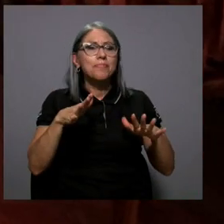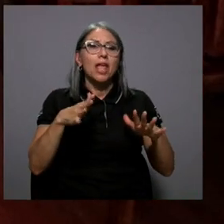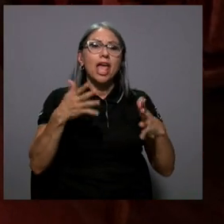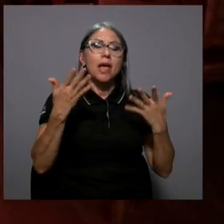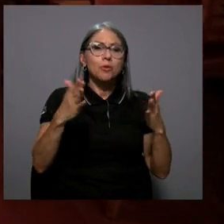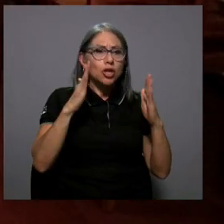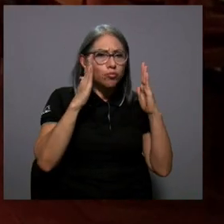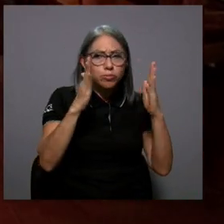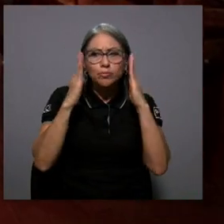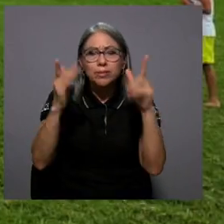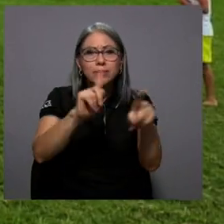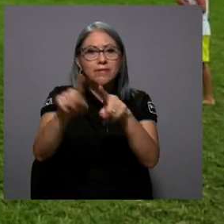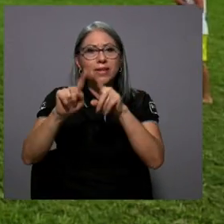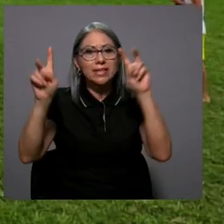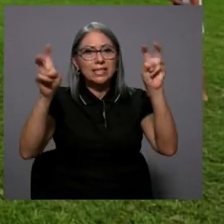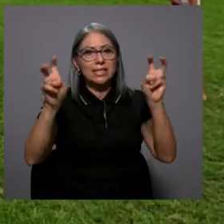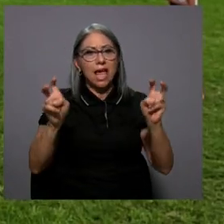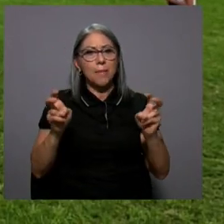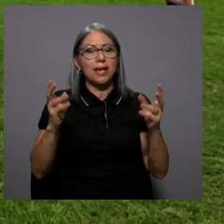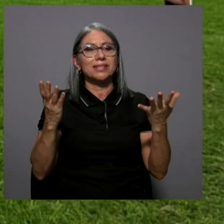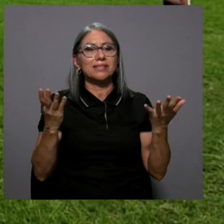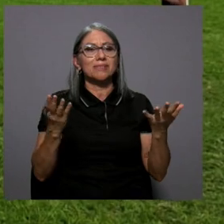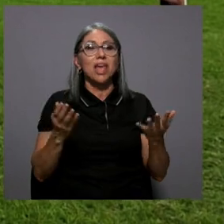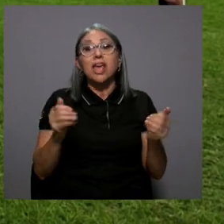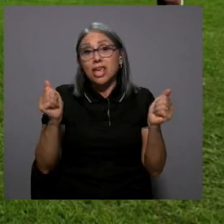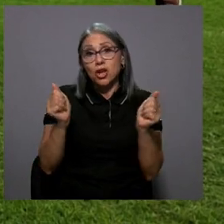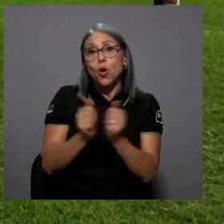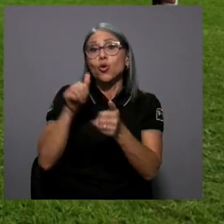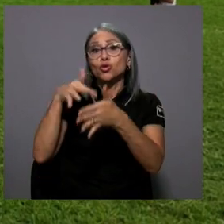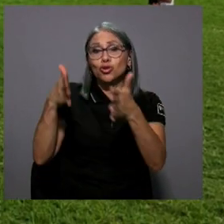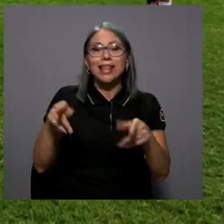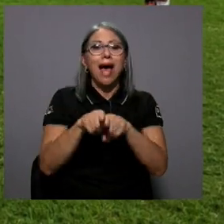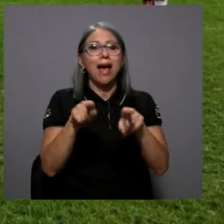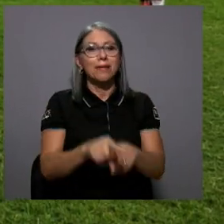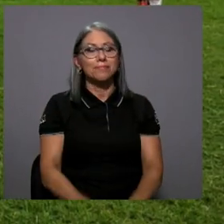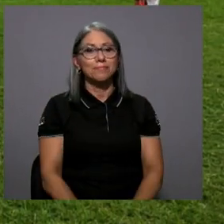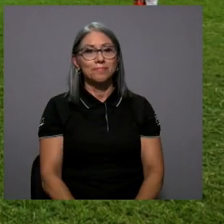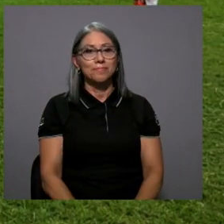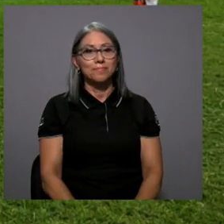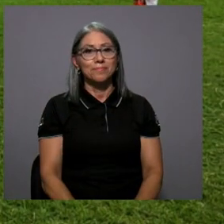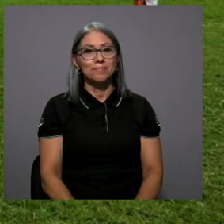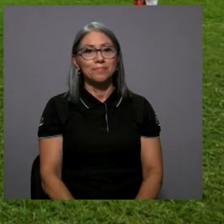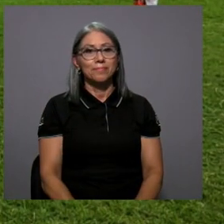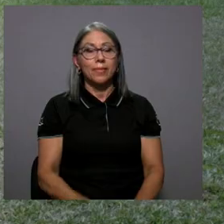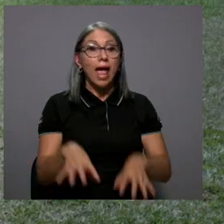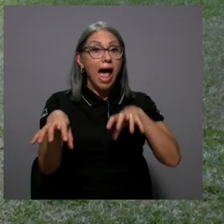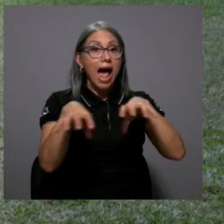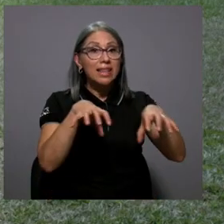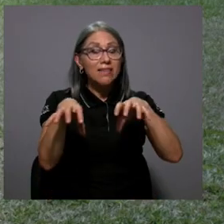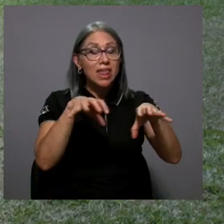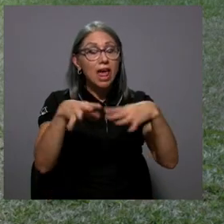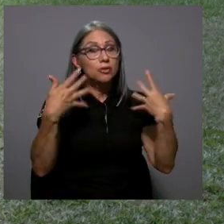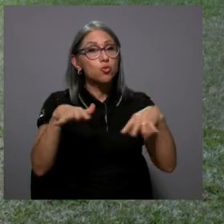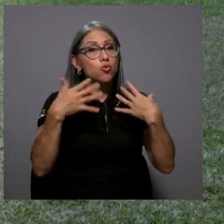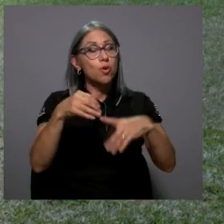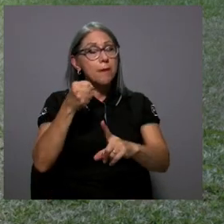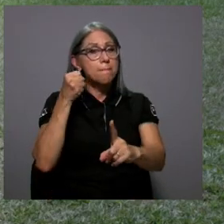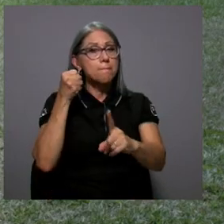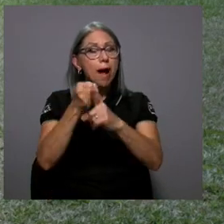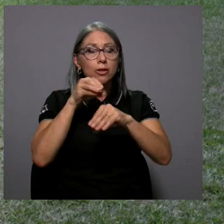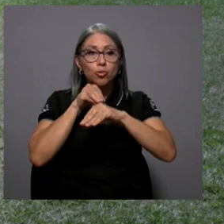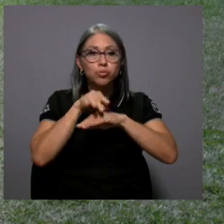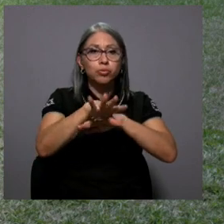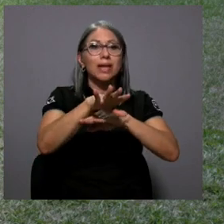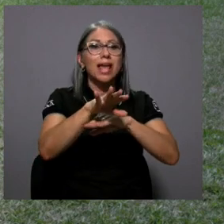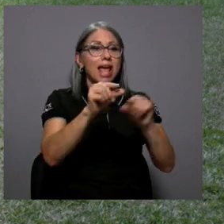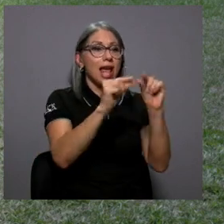varios temas y así con los chicos también. Las actividades tuvieron un impacto muy alto en cada